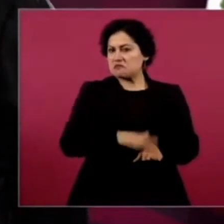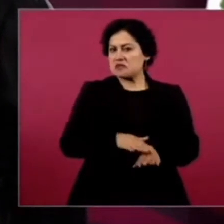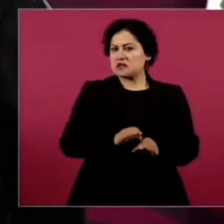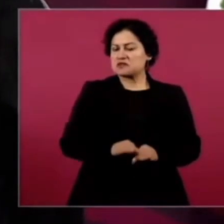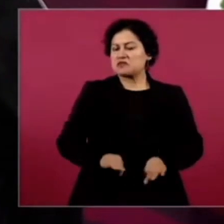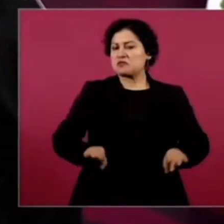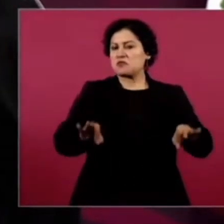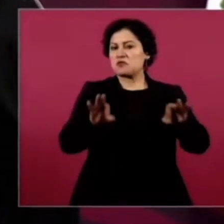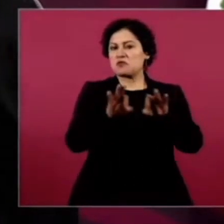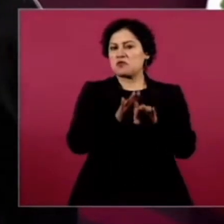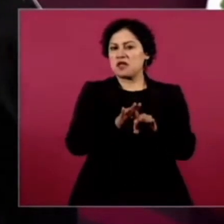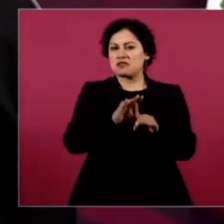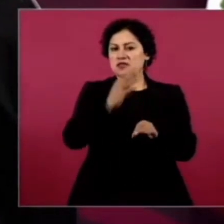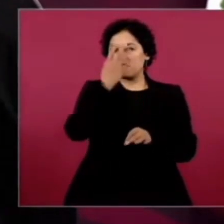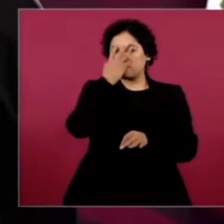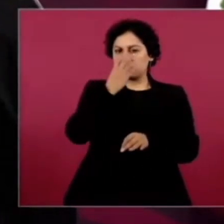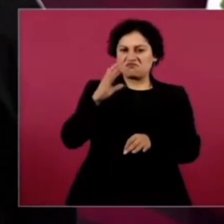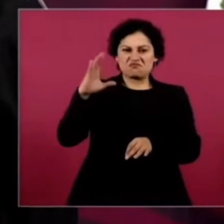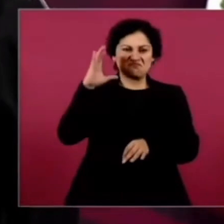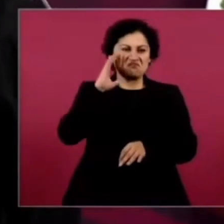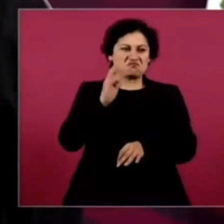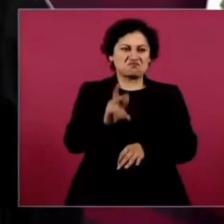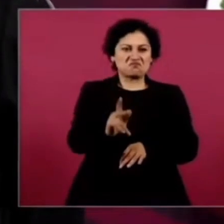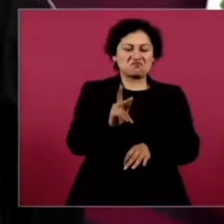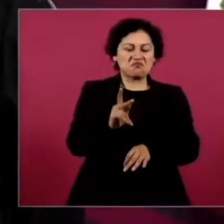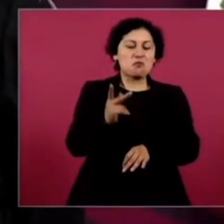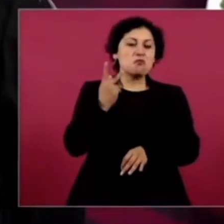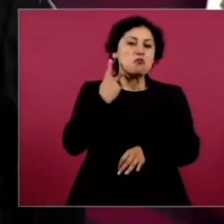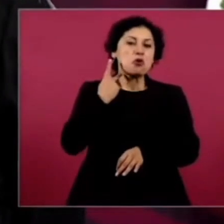los simuladores políticos de México,